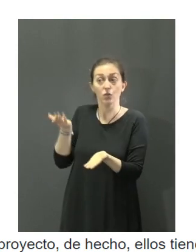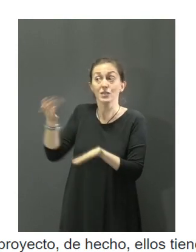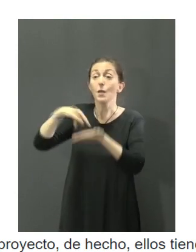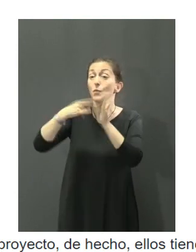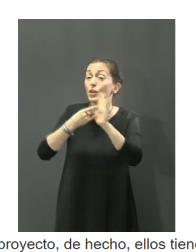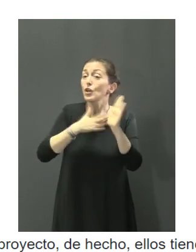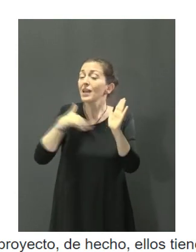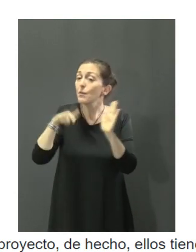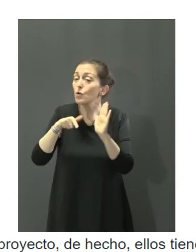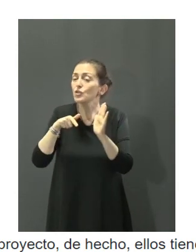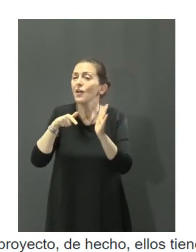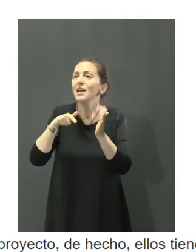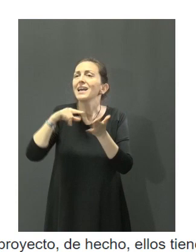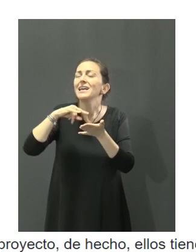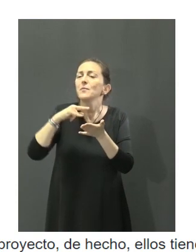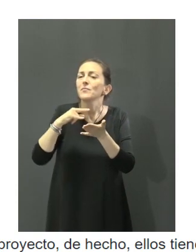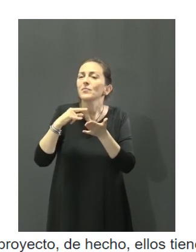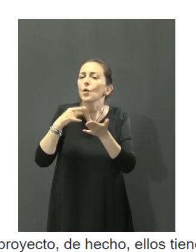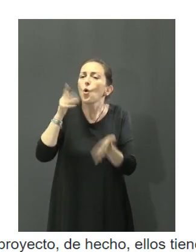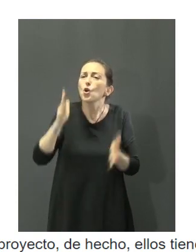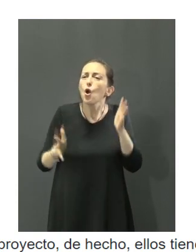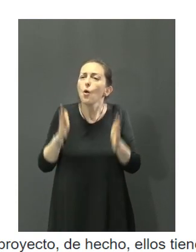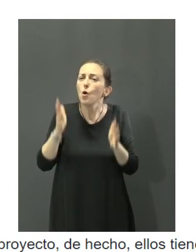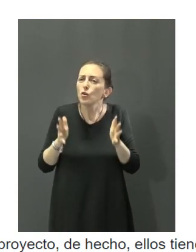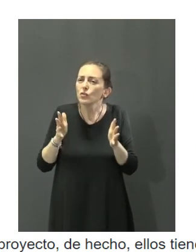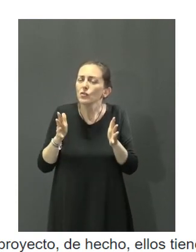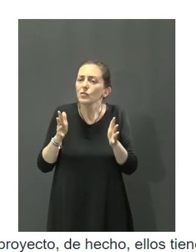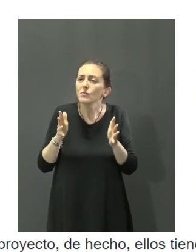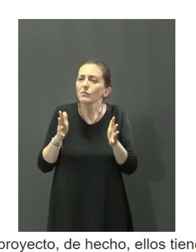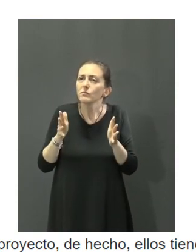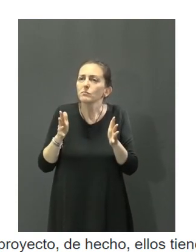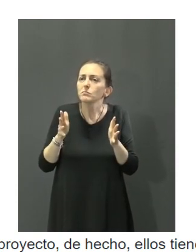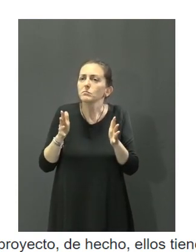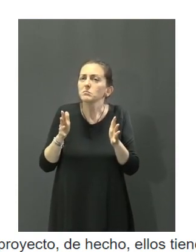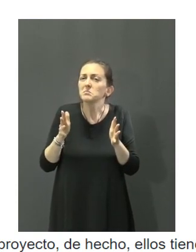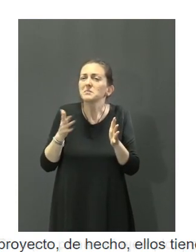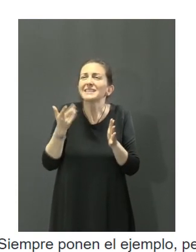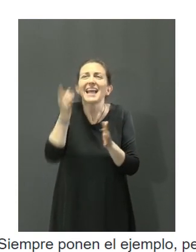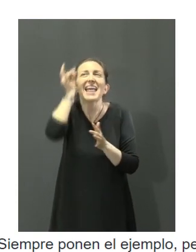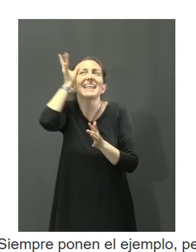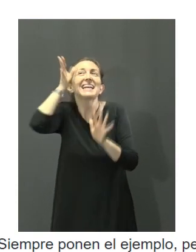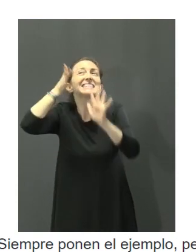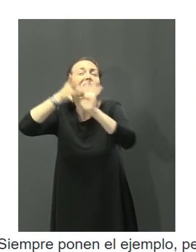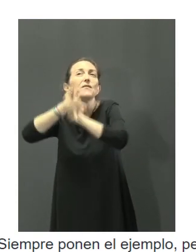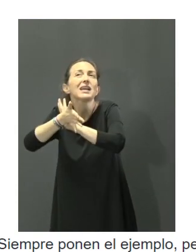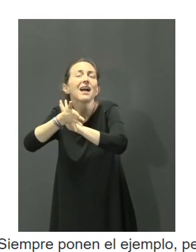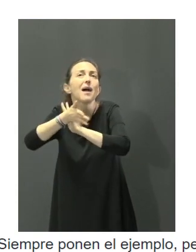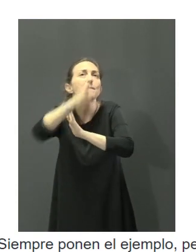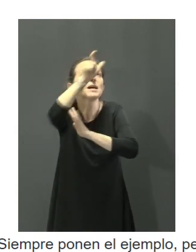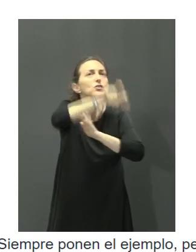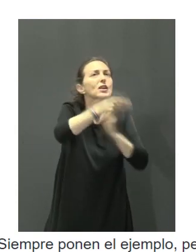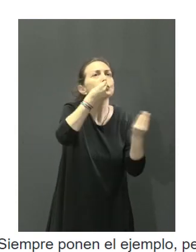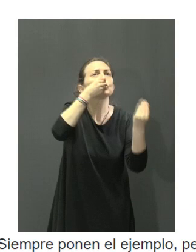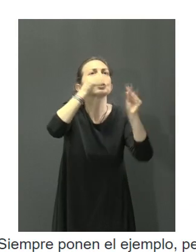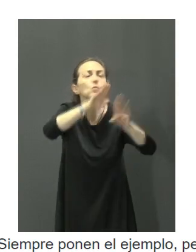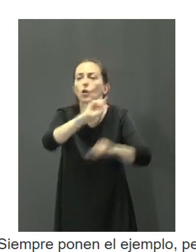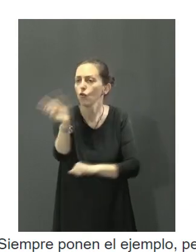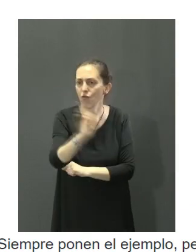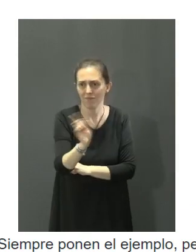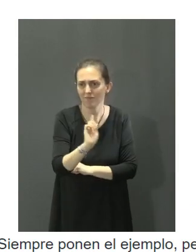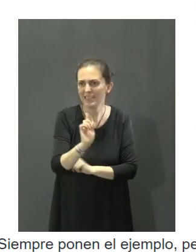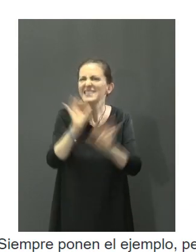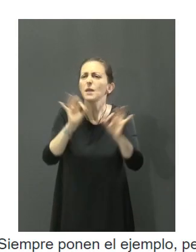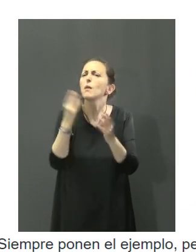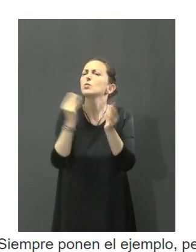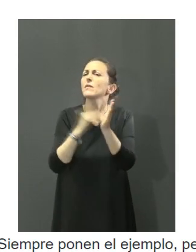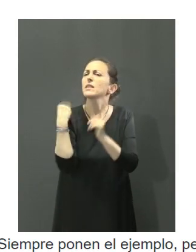es diseñar un sistema robótico que, además creo que se ha dicho, la idea no es sustituir. De hecho, en cualquier entrevista siempre